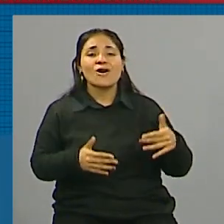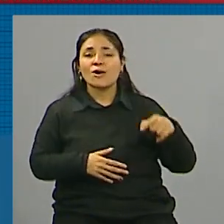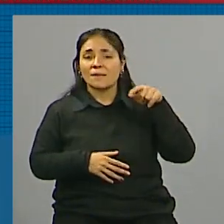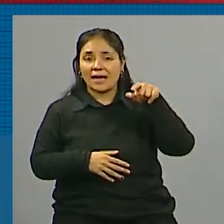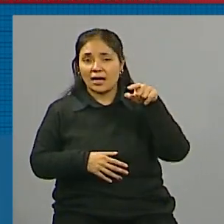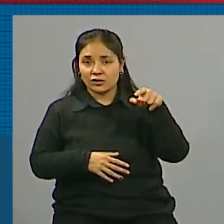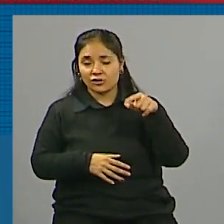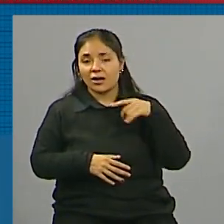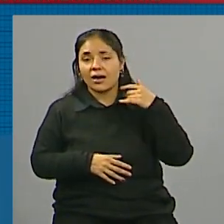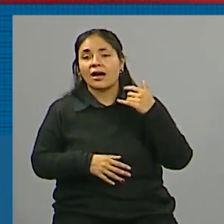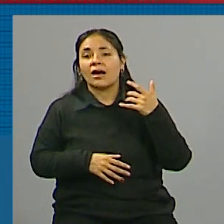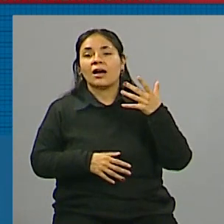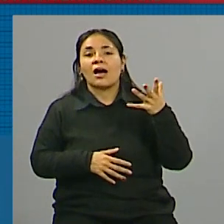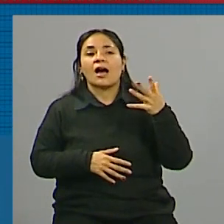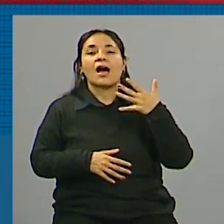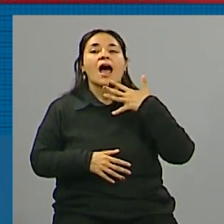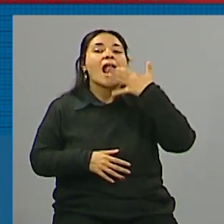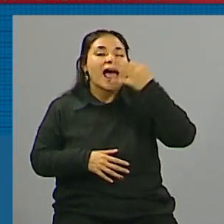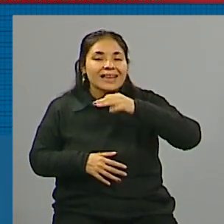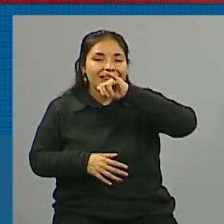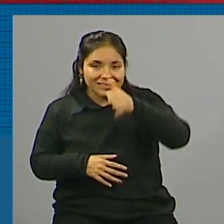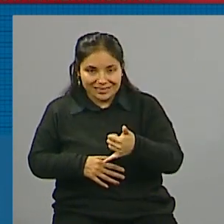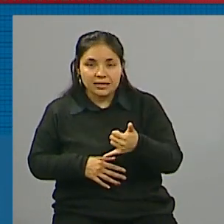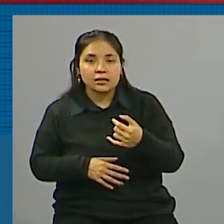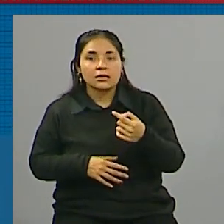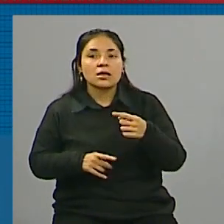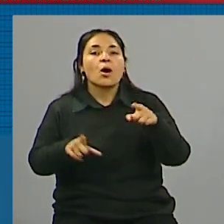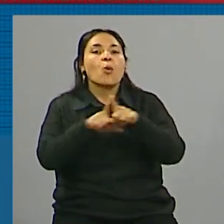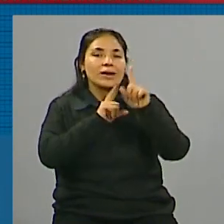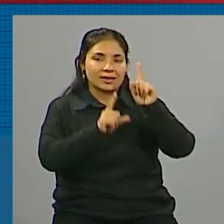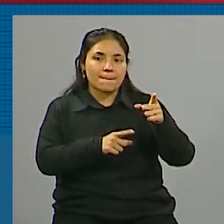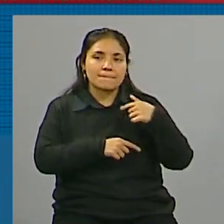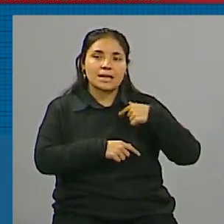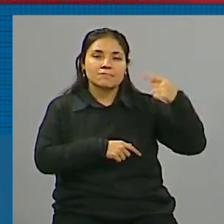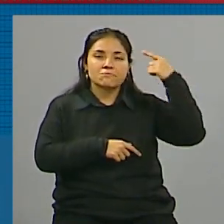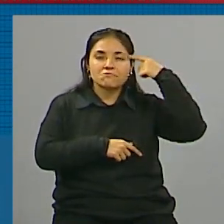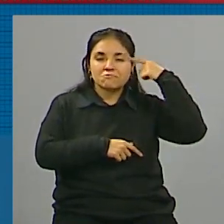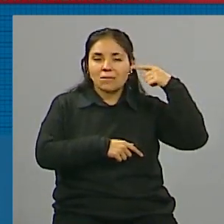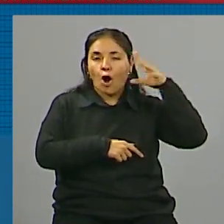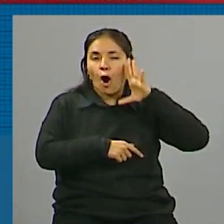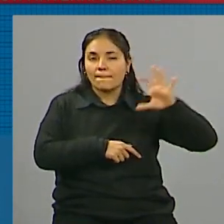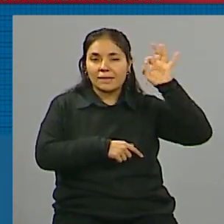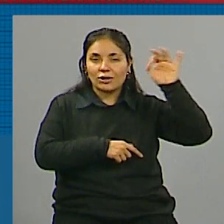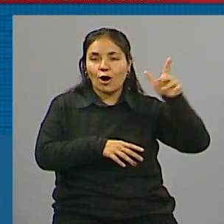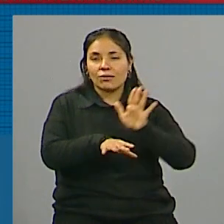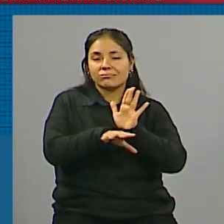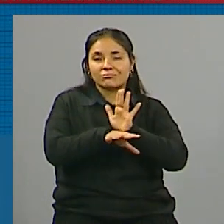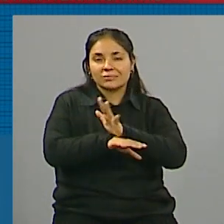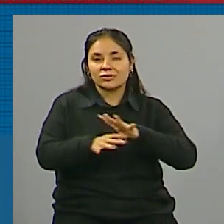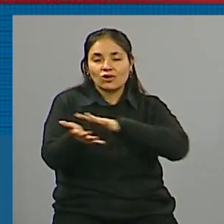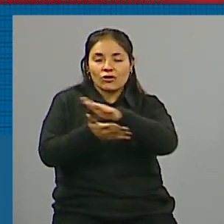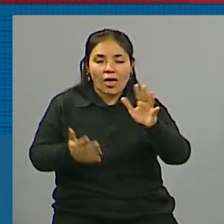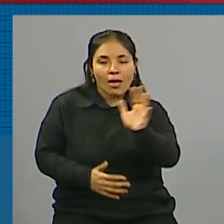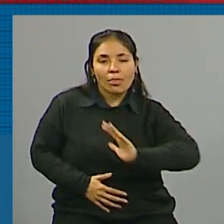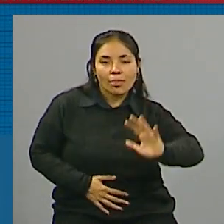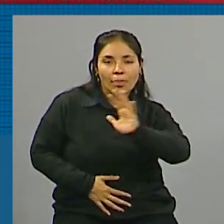tienen una dosis de realidad, también tienen su condicionante a la hora de generar presión cuando se comunican. Y